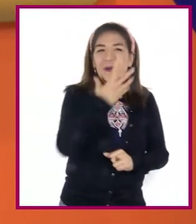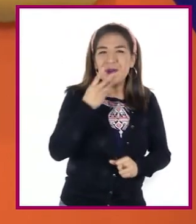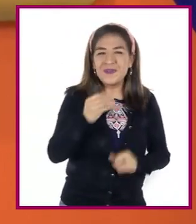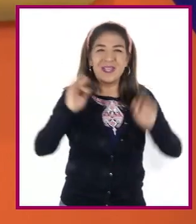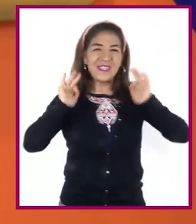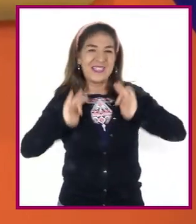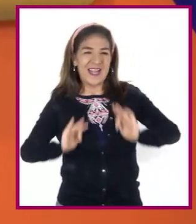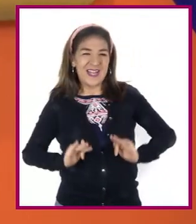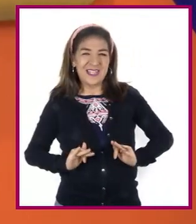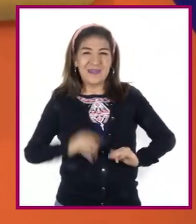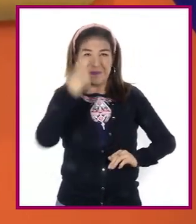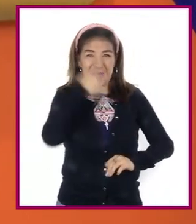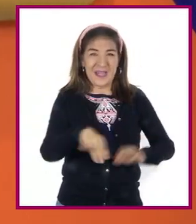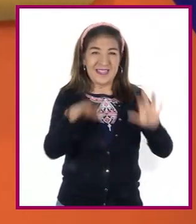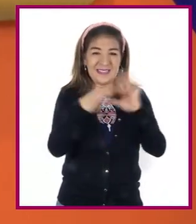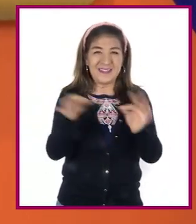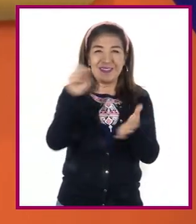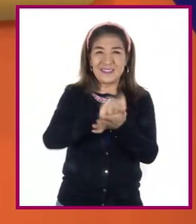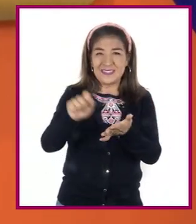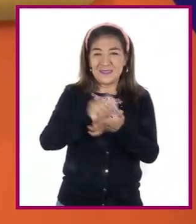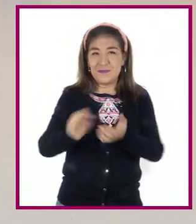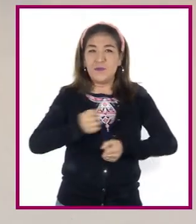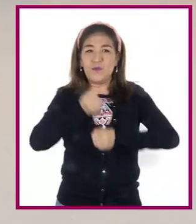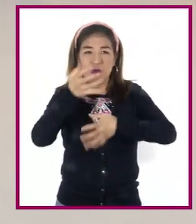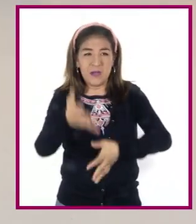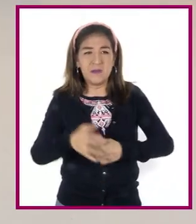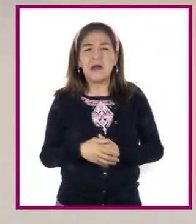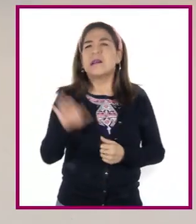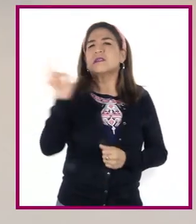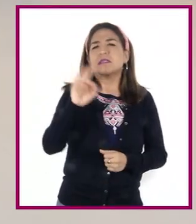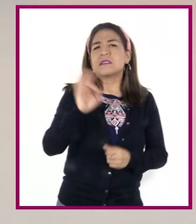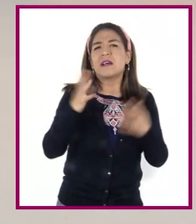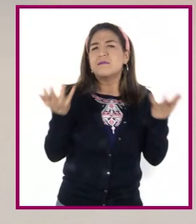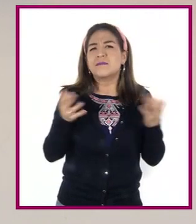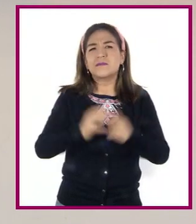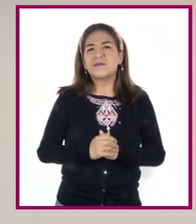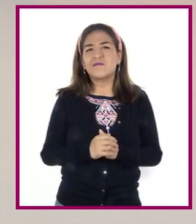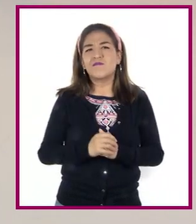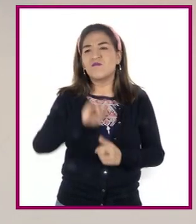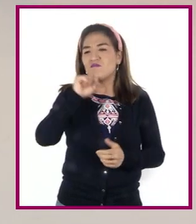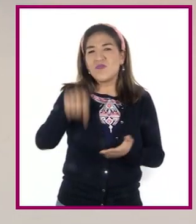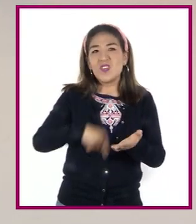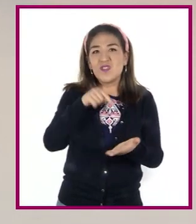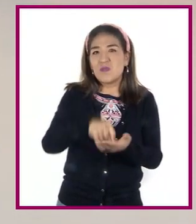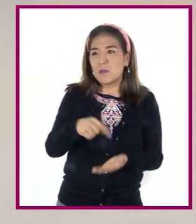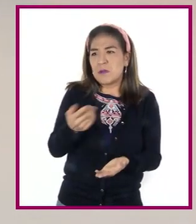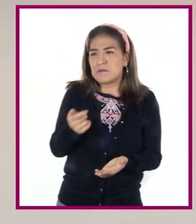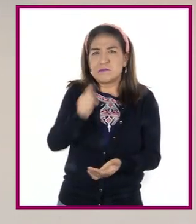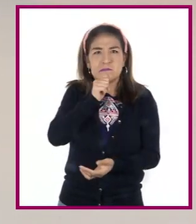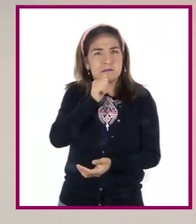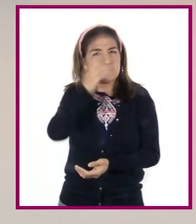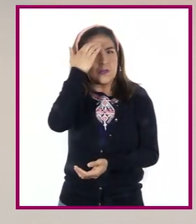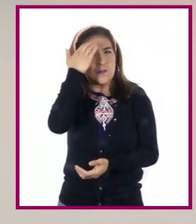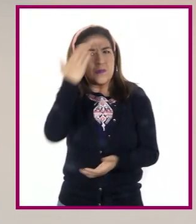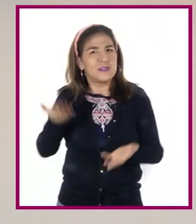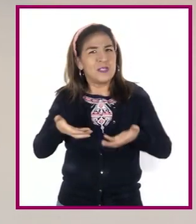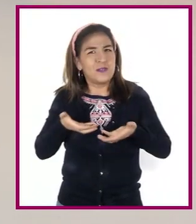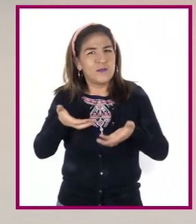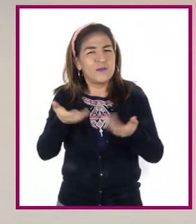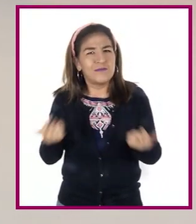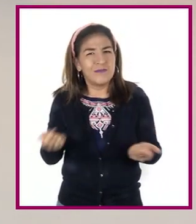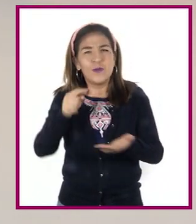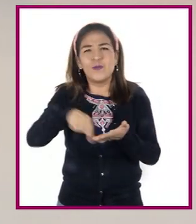y tranquilo para escribirles poemas. ¿Qué pasa si no conocemos ninguno? ¡Qué buena